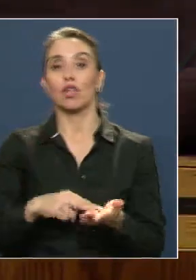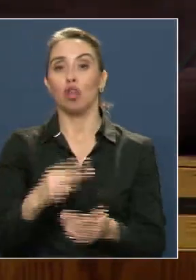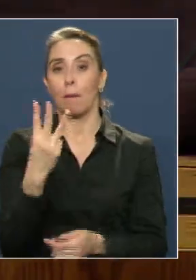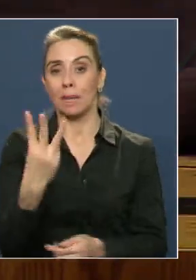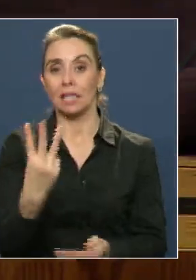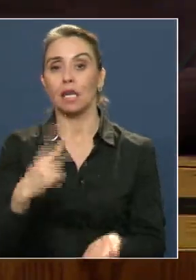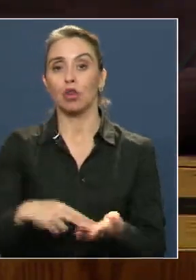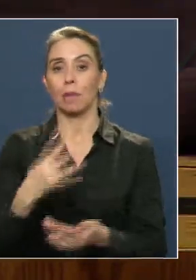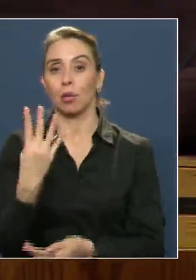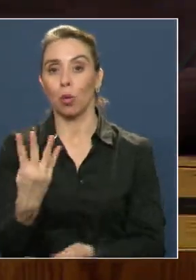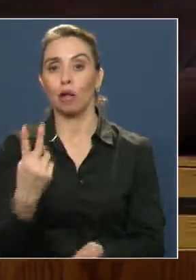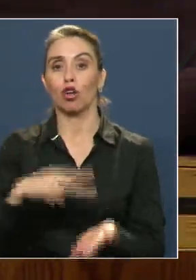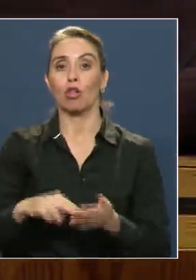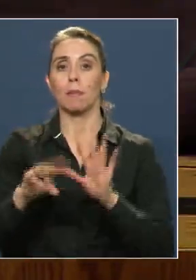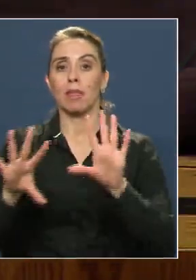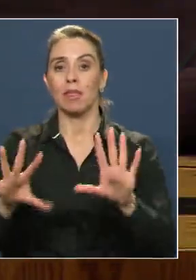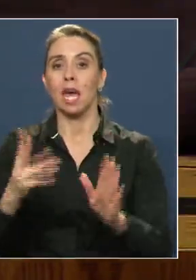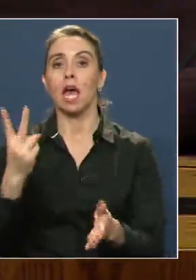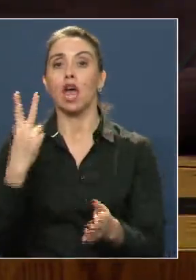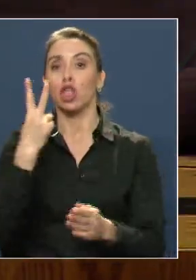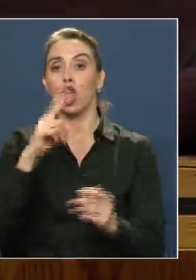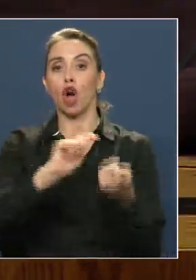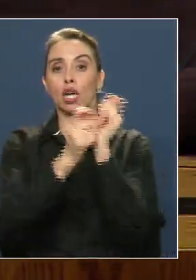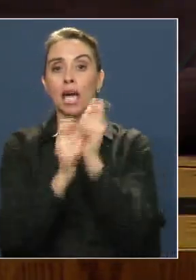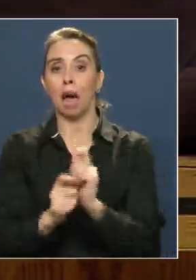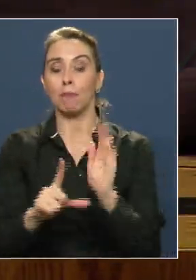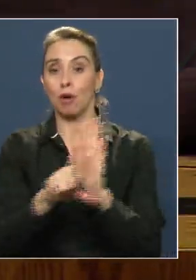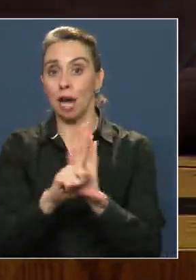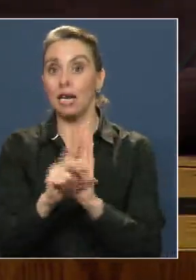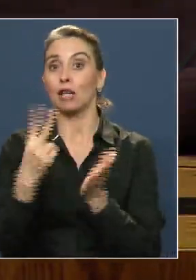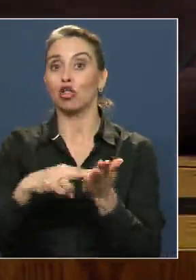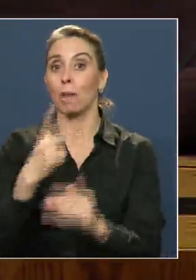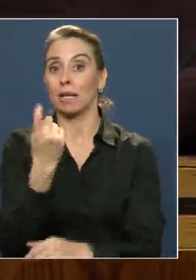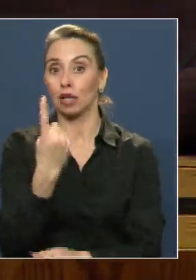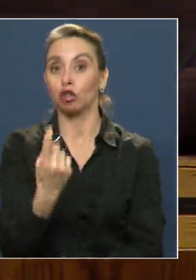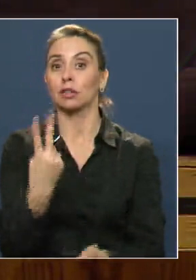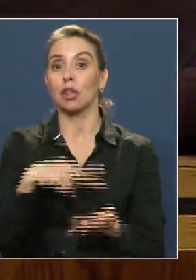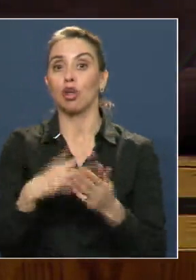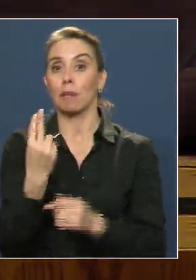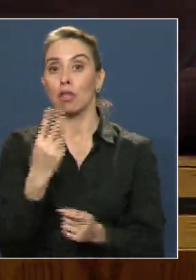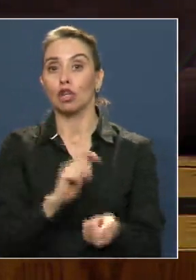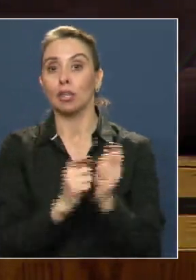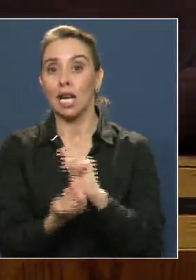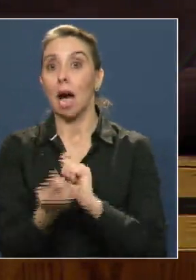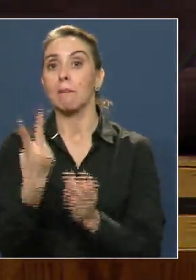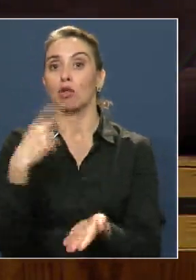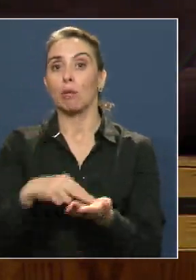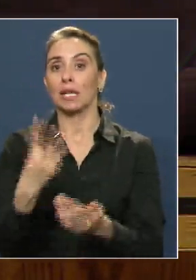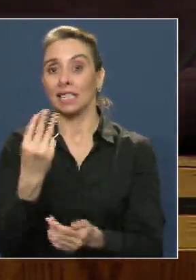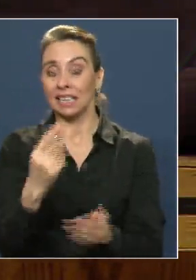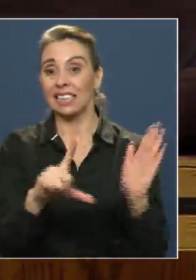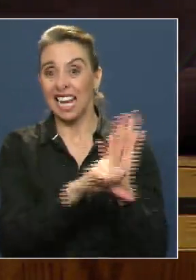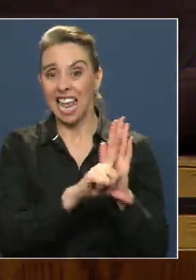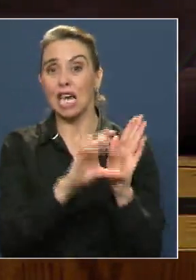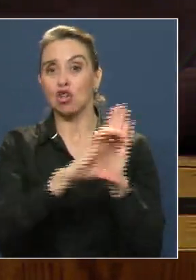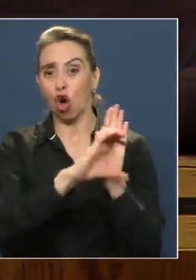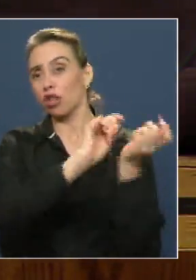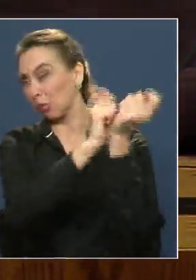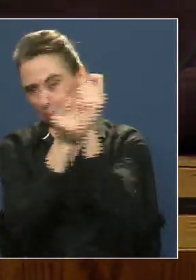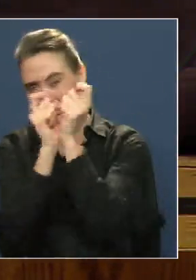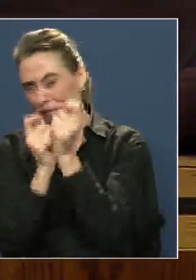el año 2004, 2010, dos modificaciones legales del 2011, el 2012, el 2013. Han